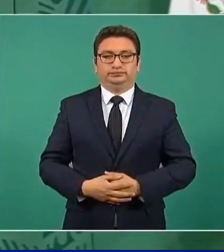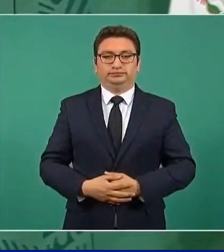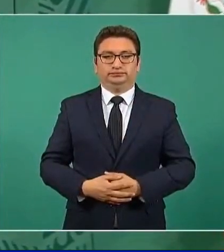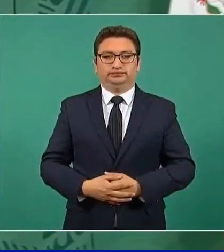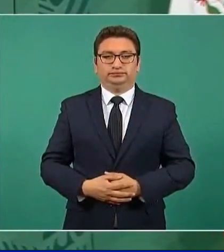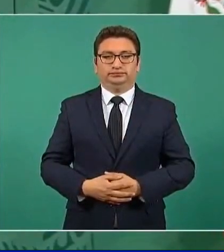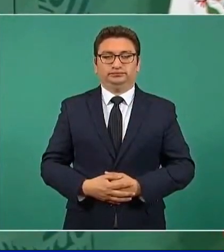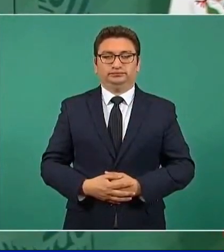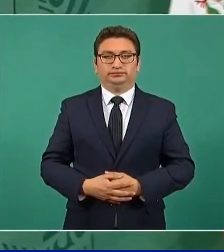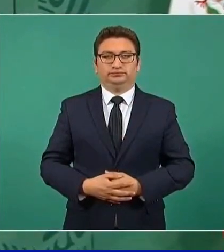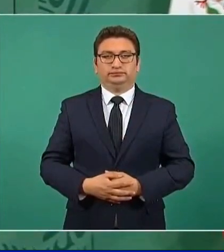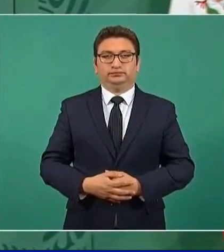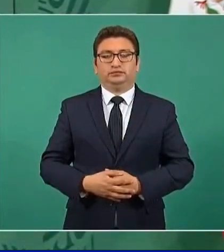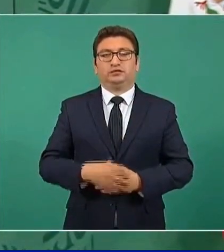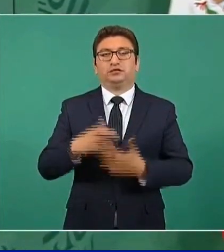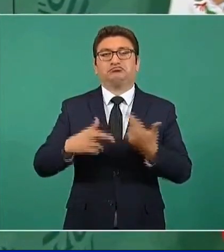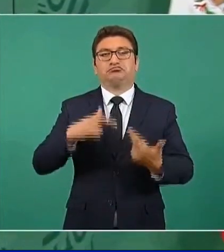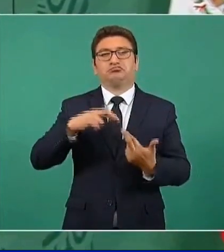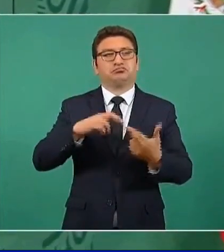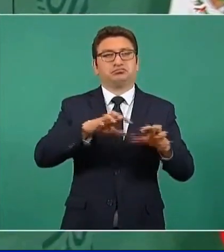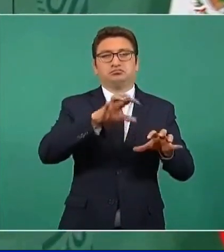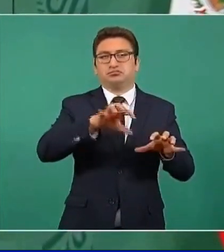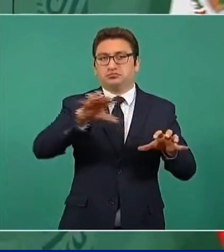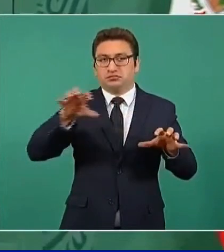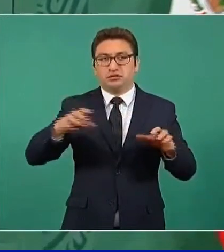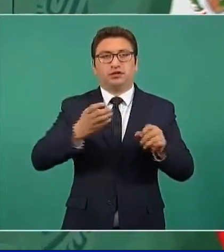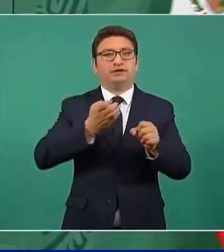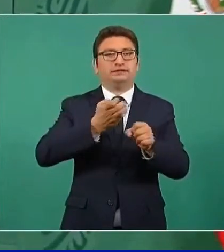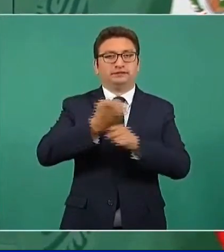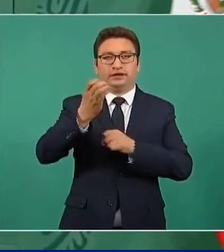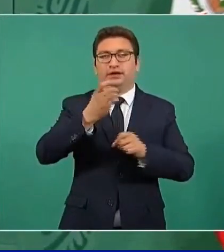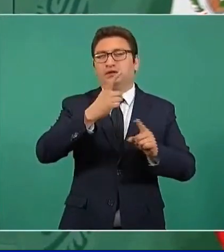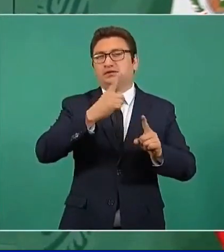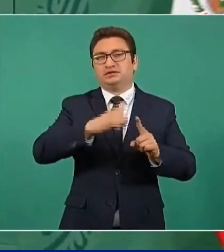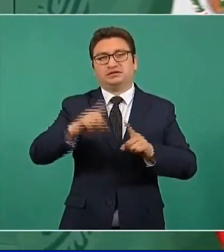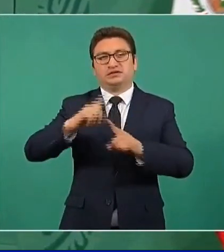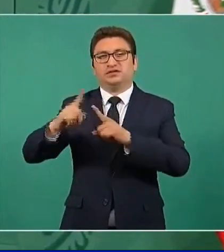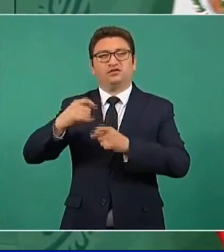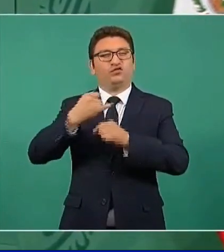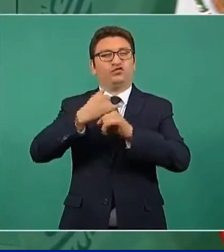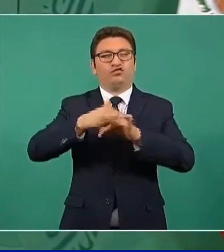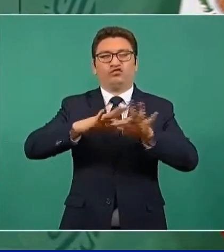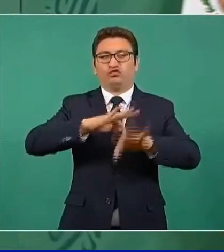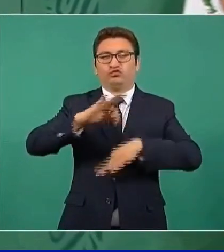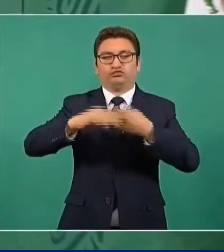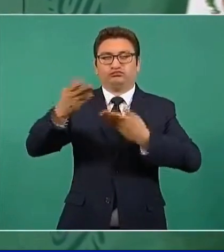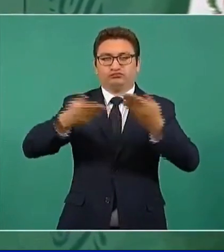en las distintas regiones, en los estados, cómo